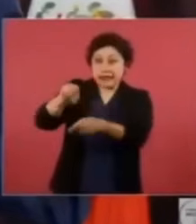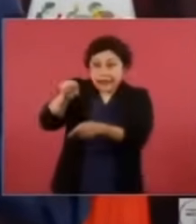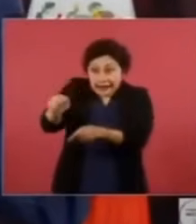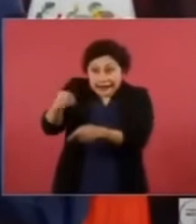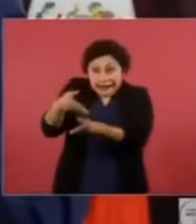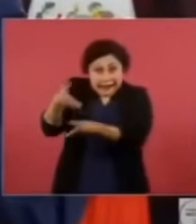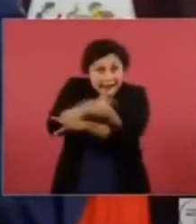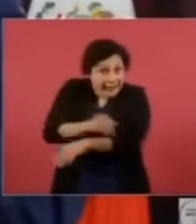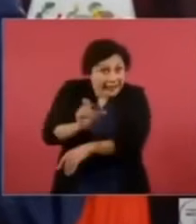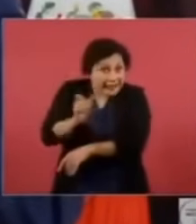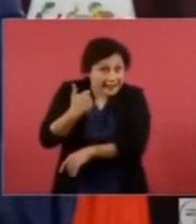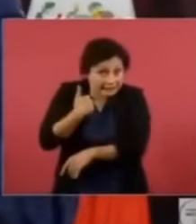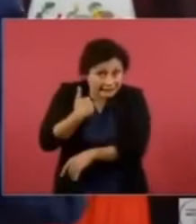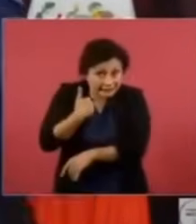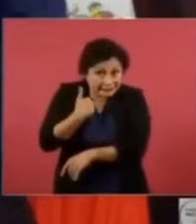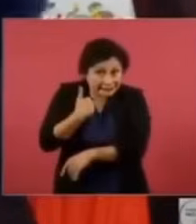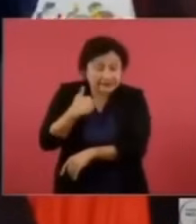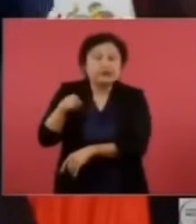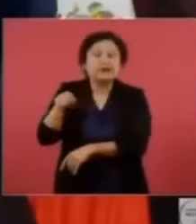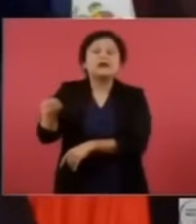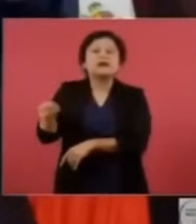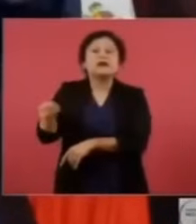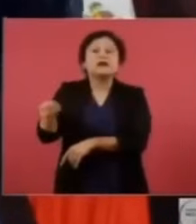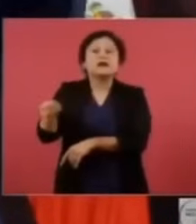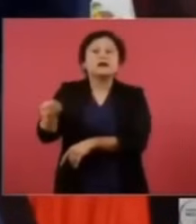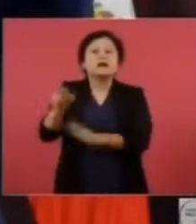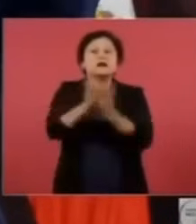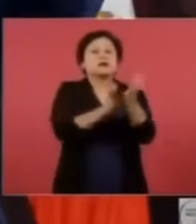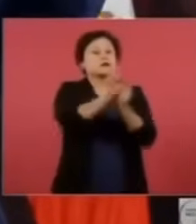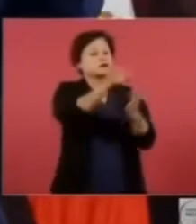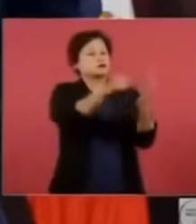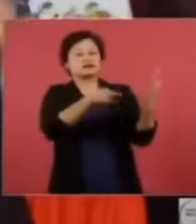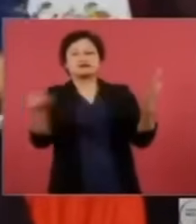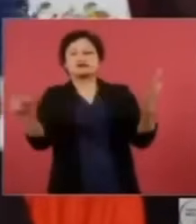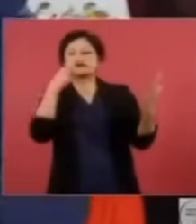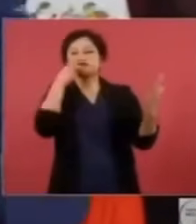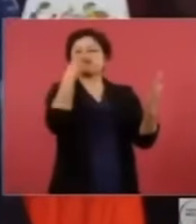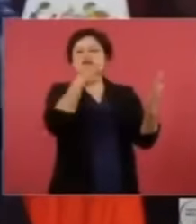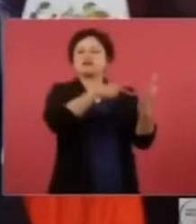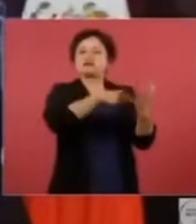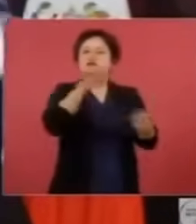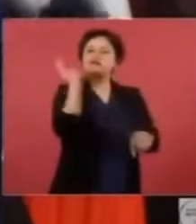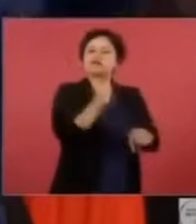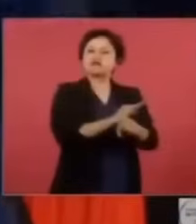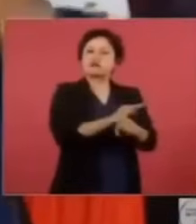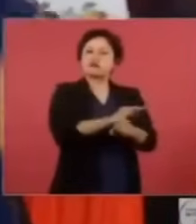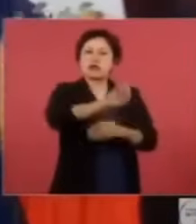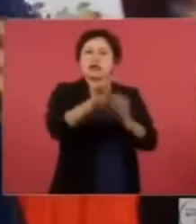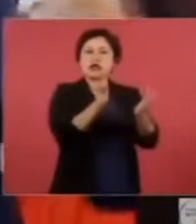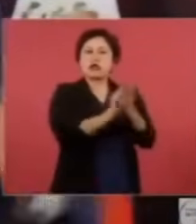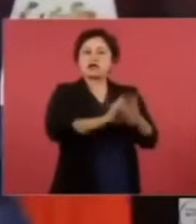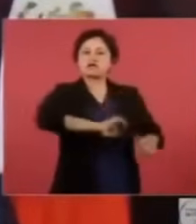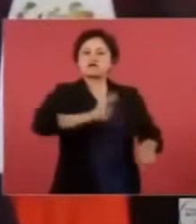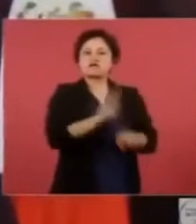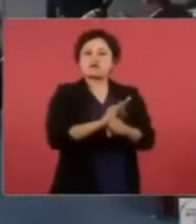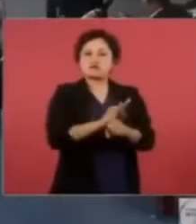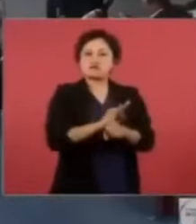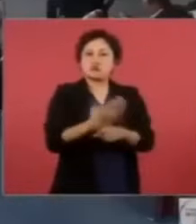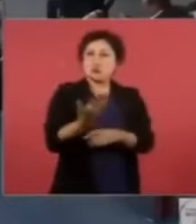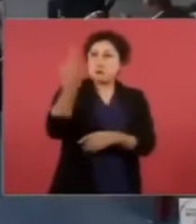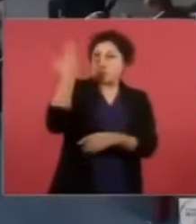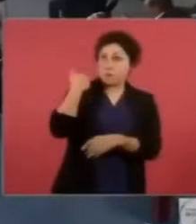patria así que yo no voy a estar cayendo en el juego porque dejo Mira para que haya una pelea se necesitan dos y aquí lo que tenemos